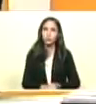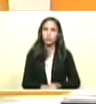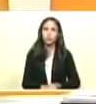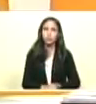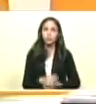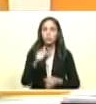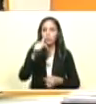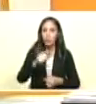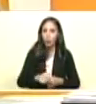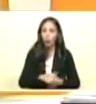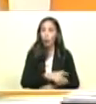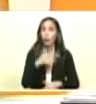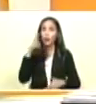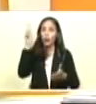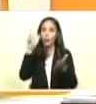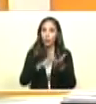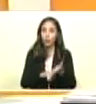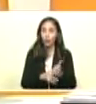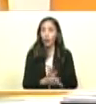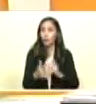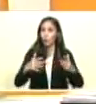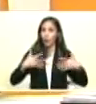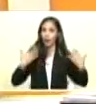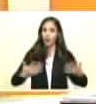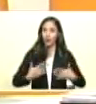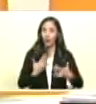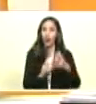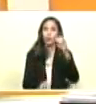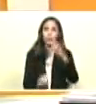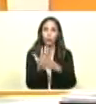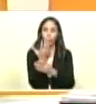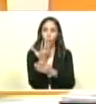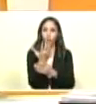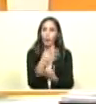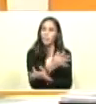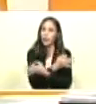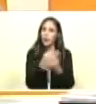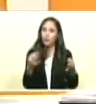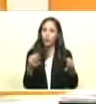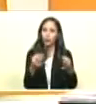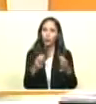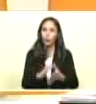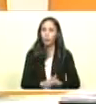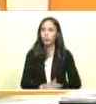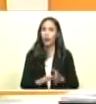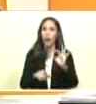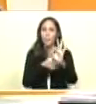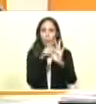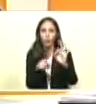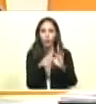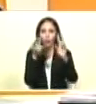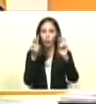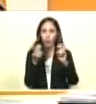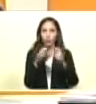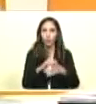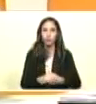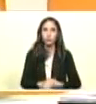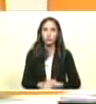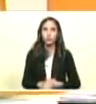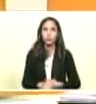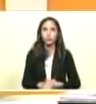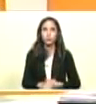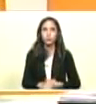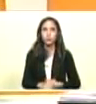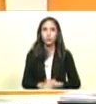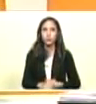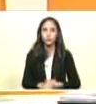Hoy declaro felizmente ha nacido por lo más grande y por lo más alto el Petro, criptomoneda de